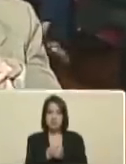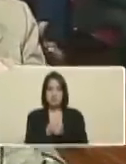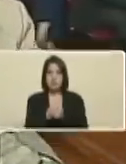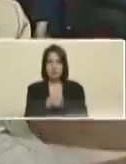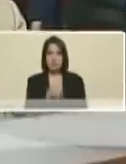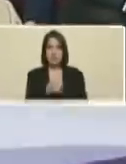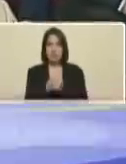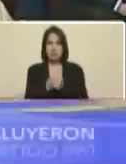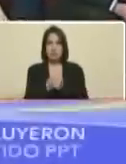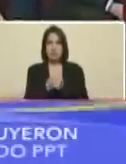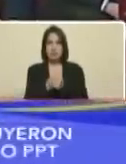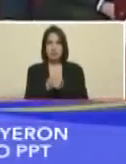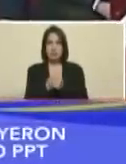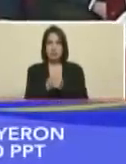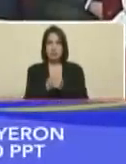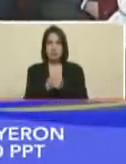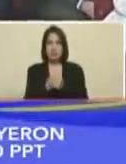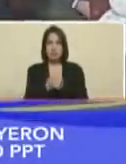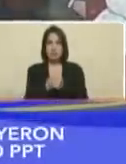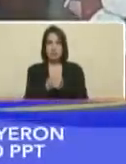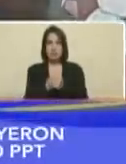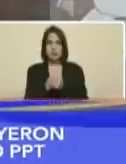La dejó.